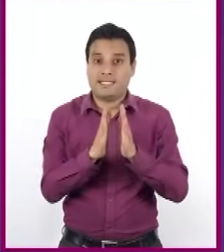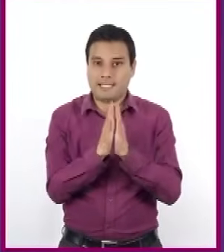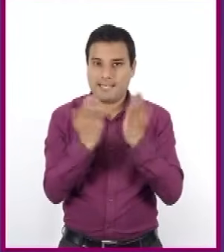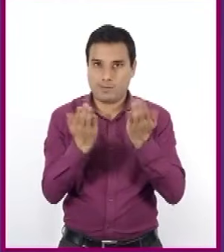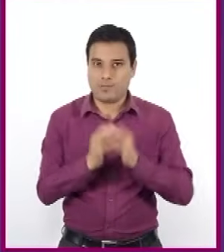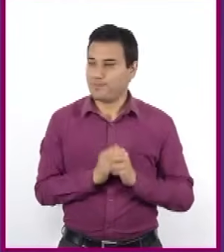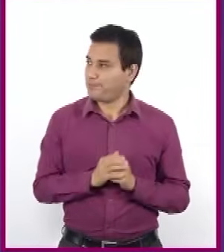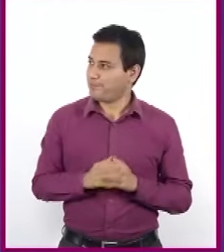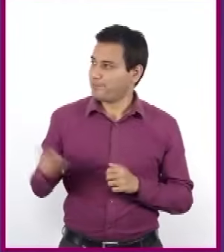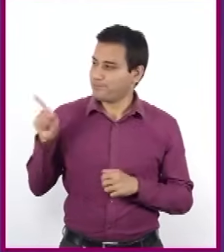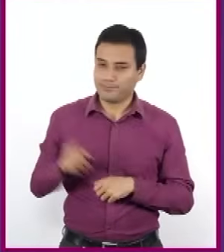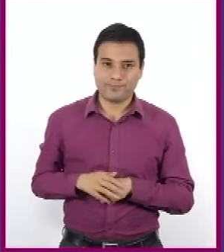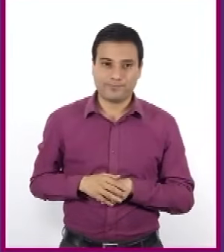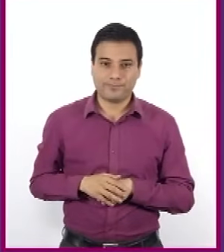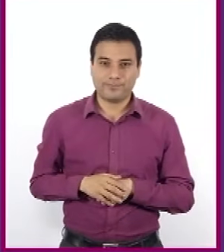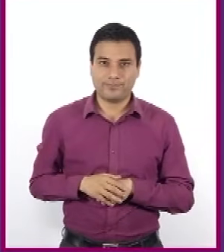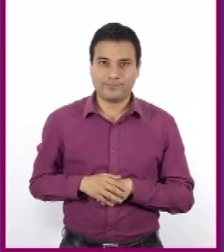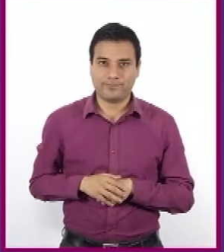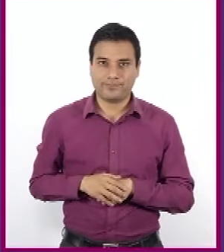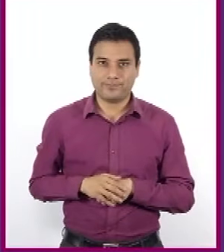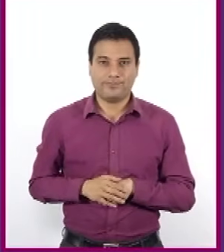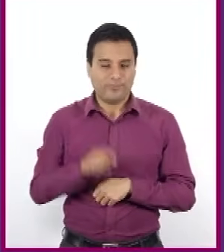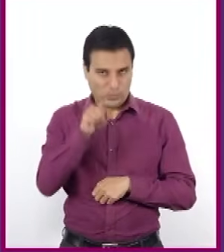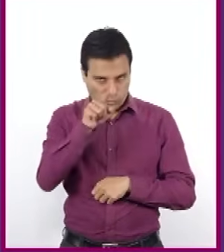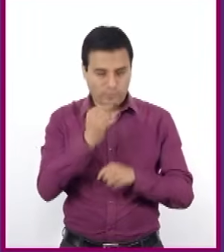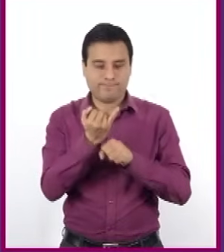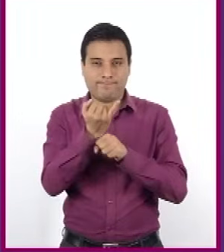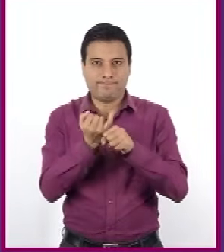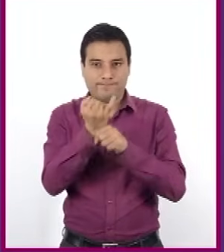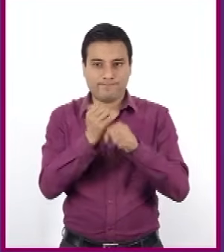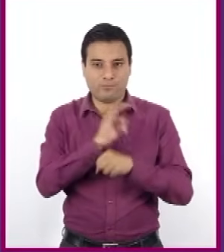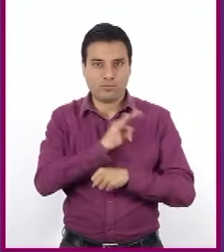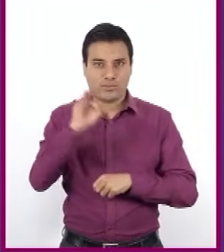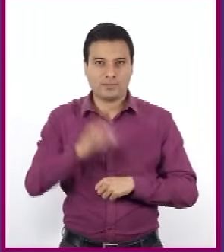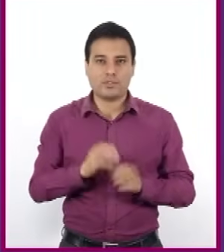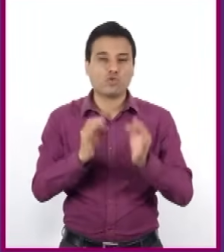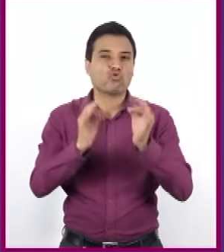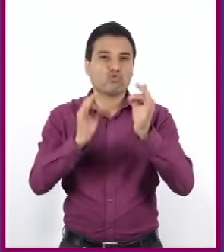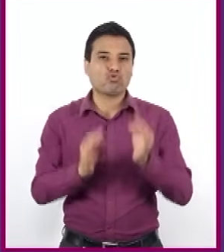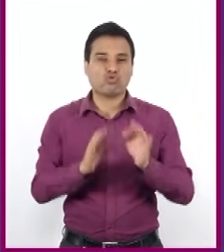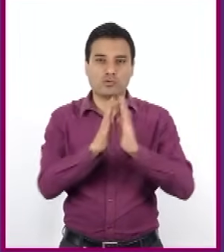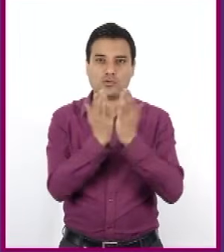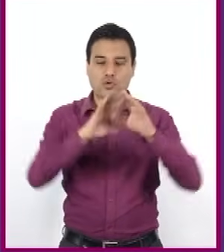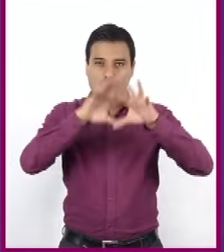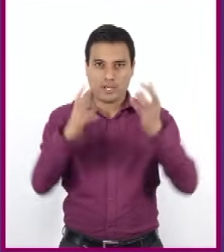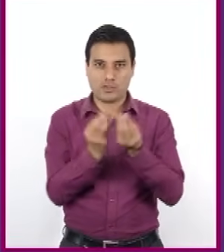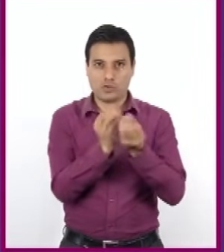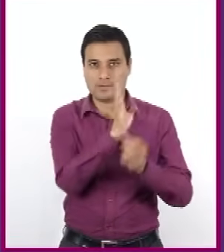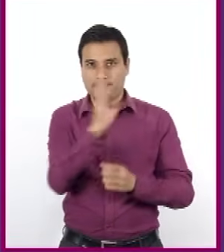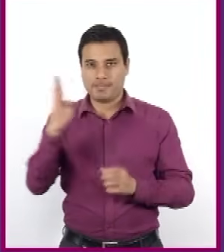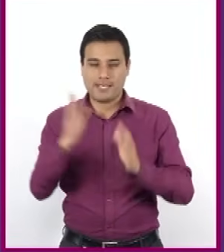Calcio, biografía de un átomo, de José Emilio Salgado. Es parte de la colección de los libros del Rincón.